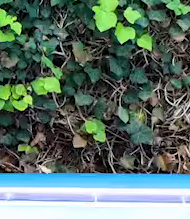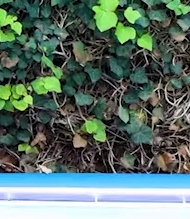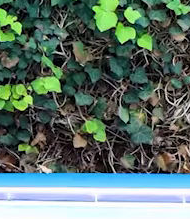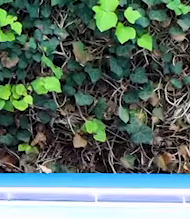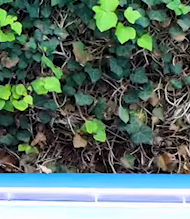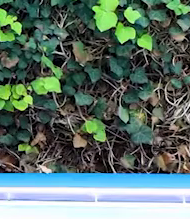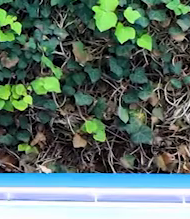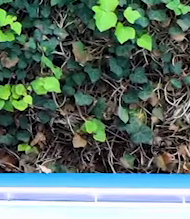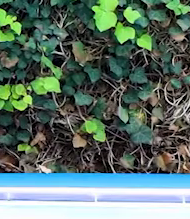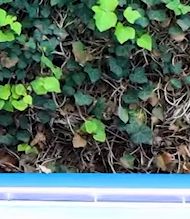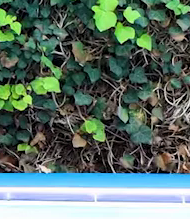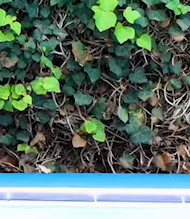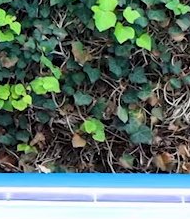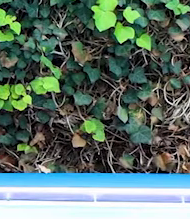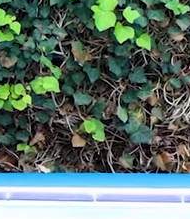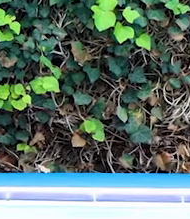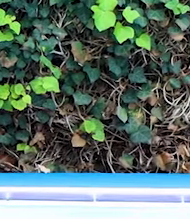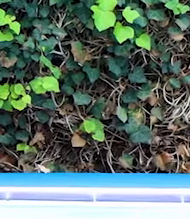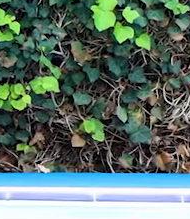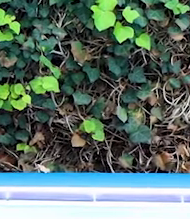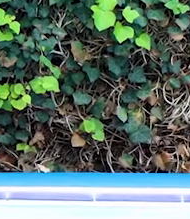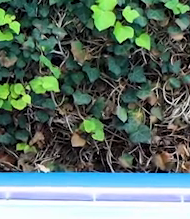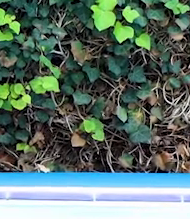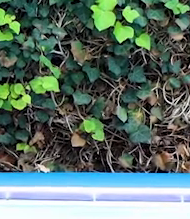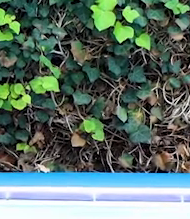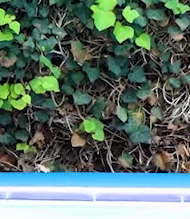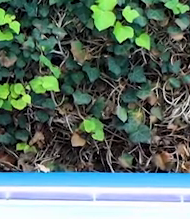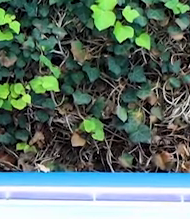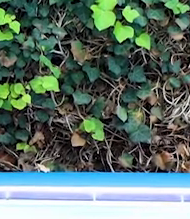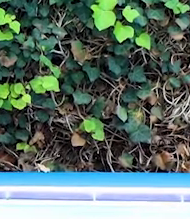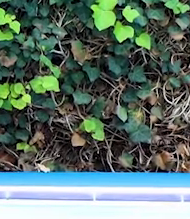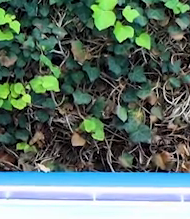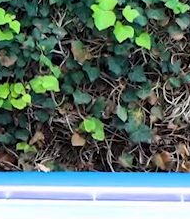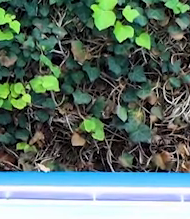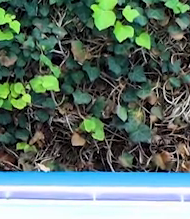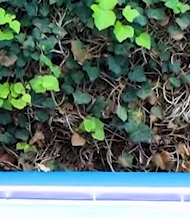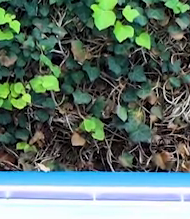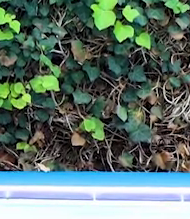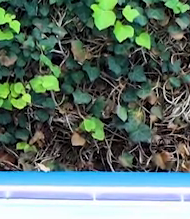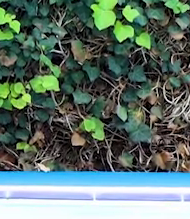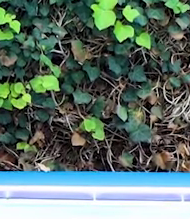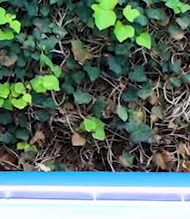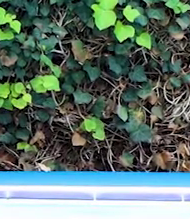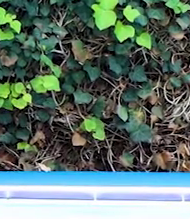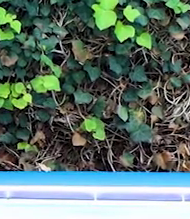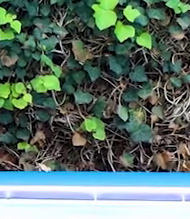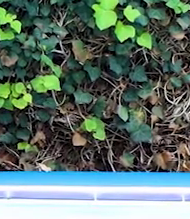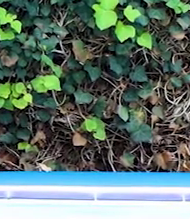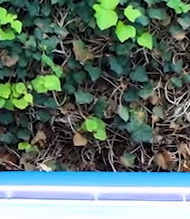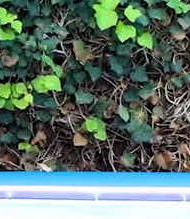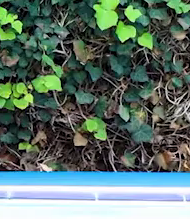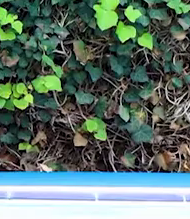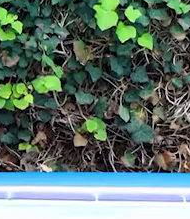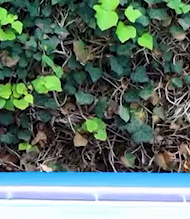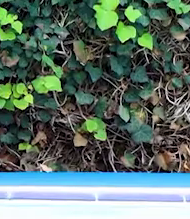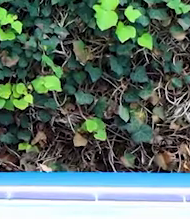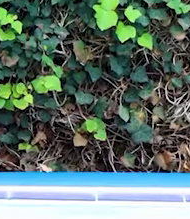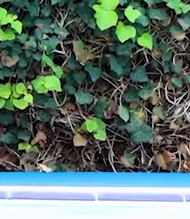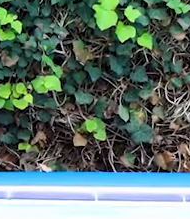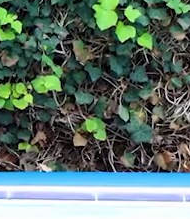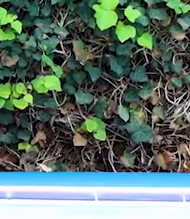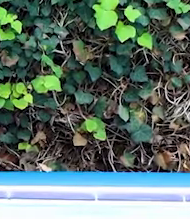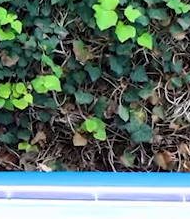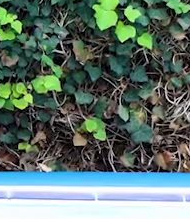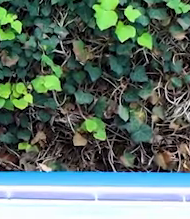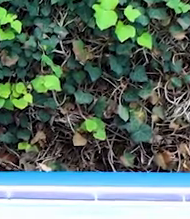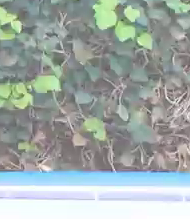brazos enfrente. Y derecha, izquierda. Acompañamos con la cabeza todo